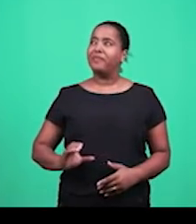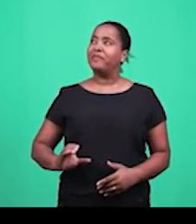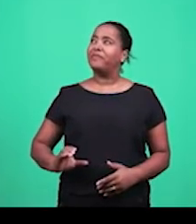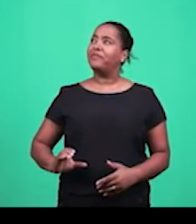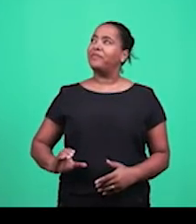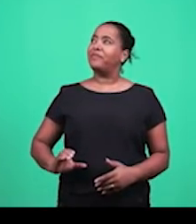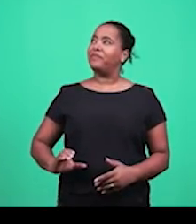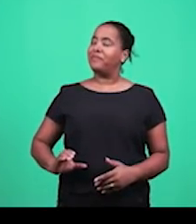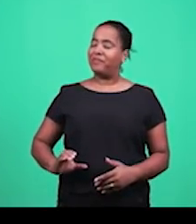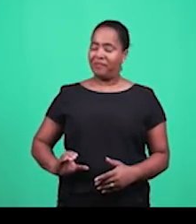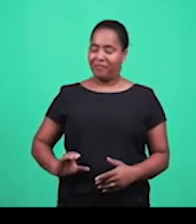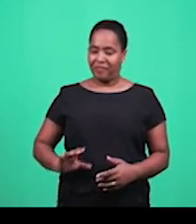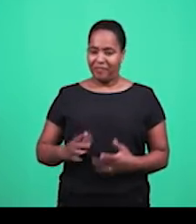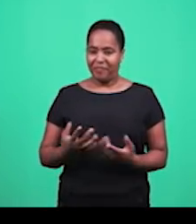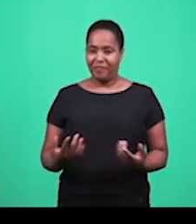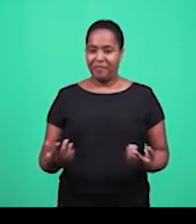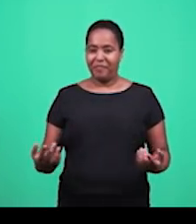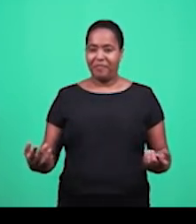hoy